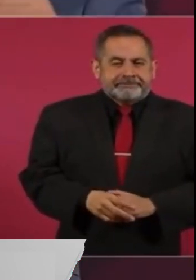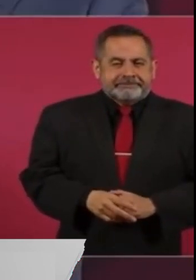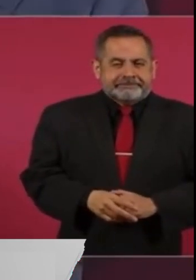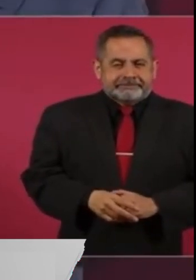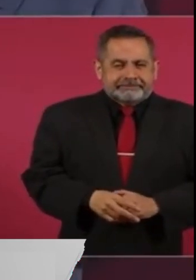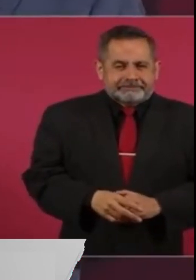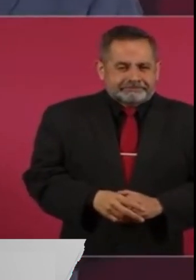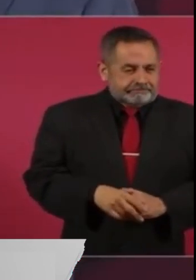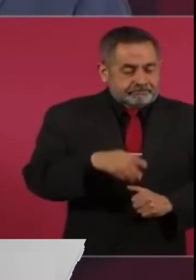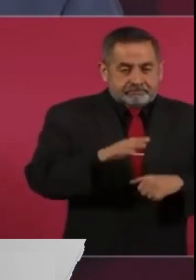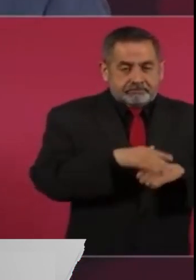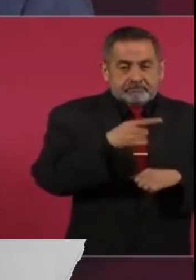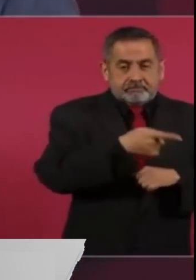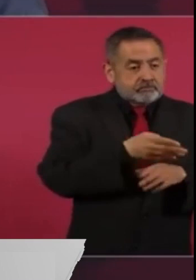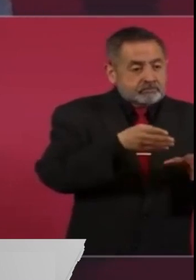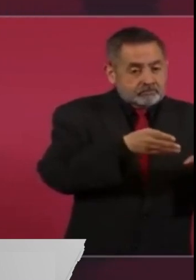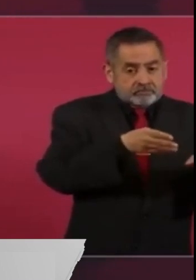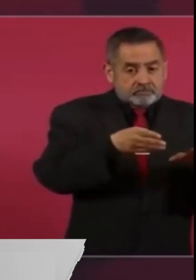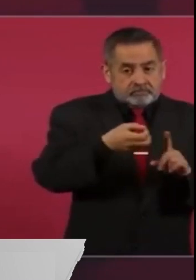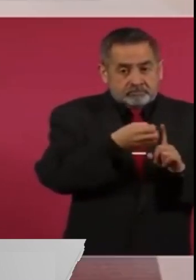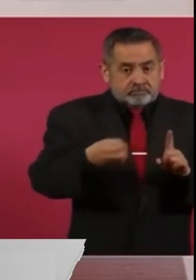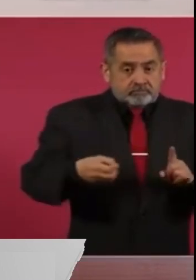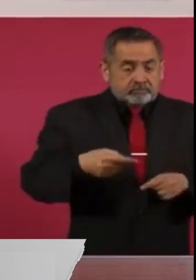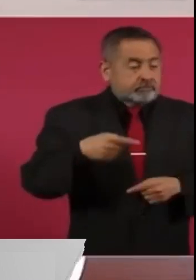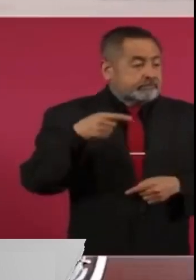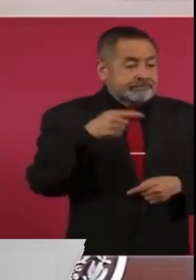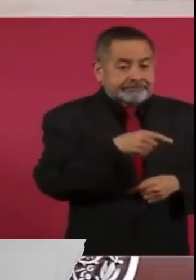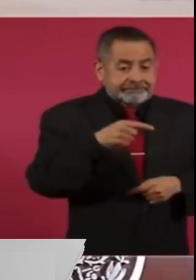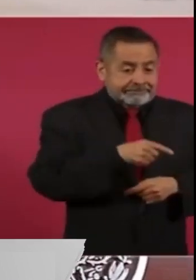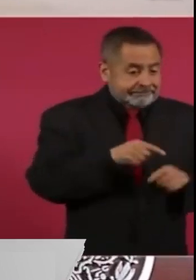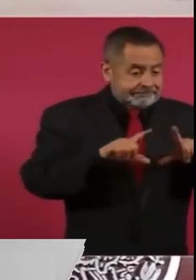del procedimiento leyó una tarjeta